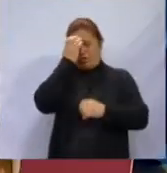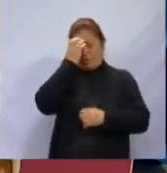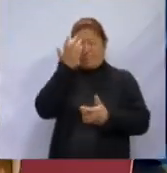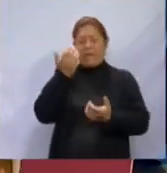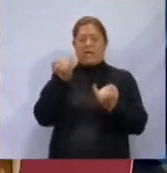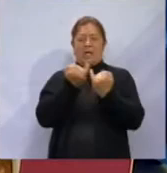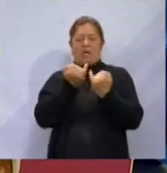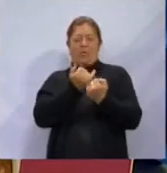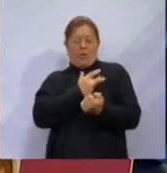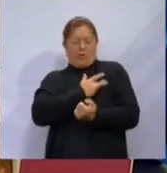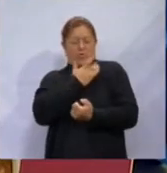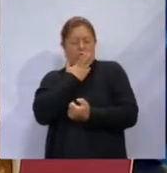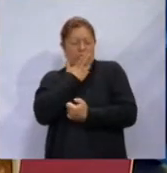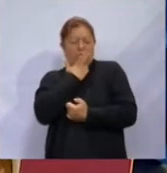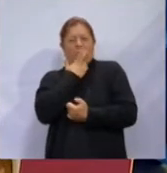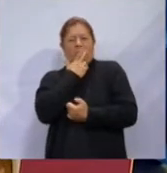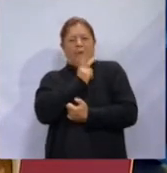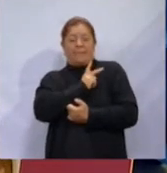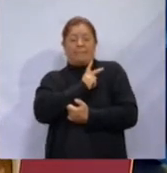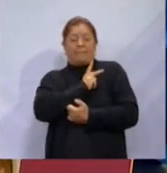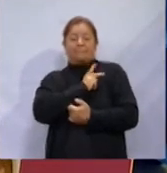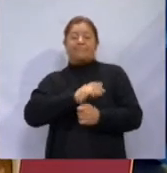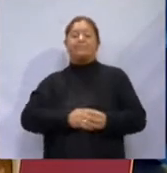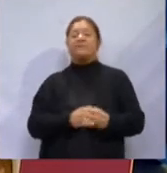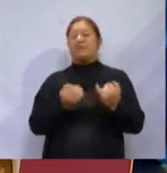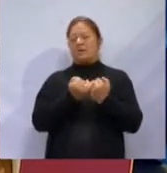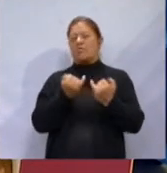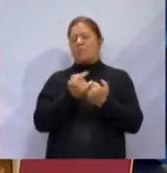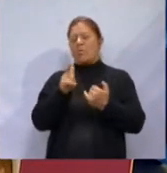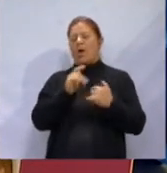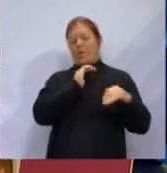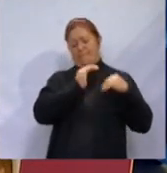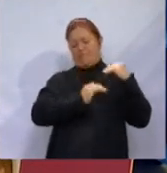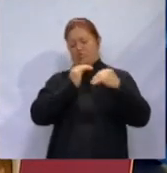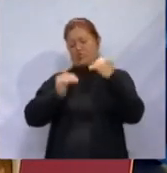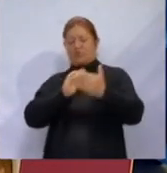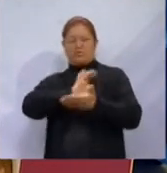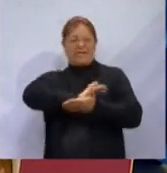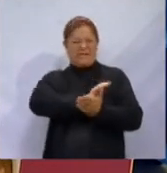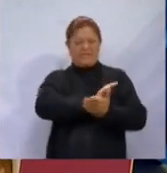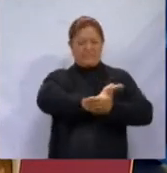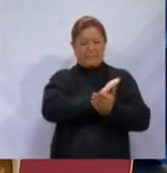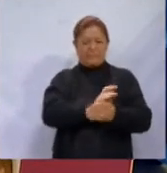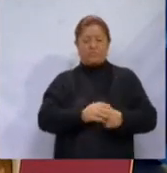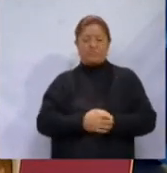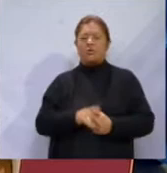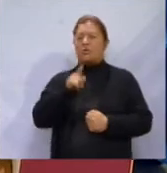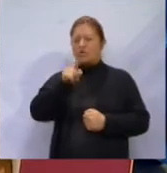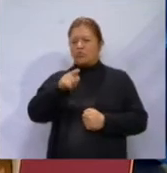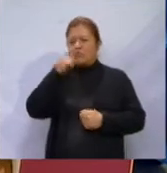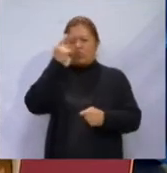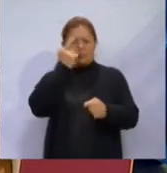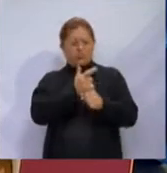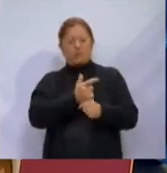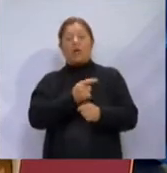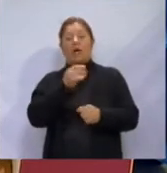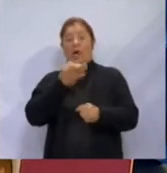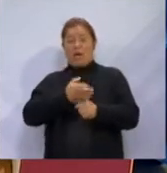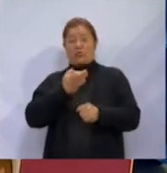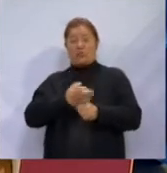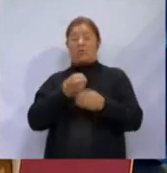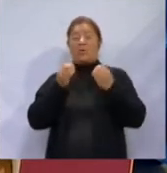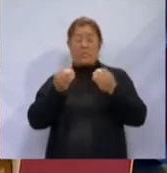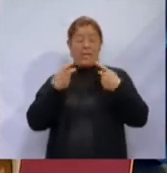supuesto, pero también mencionábamos los procesos de discriminación. ¿Tú te has dado cuenta que actualmente todavía